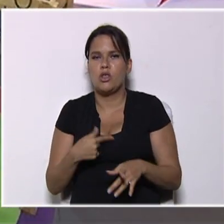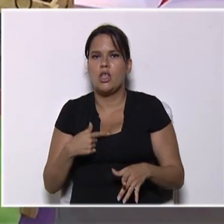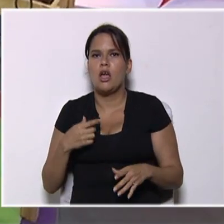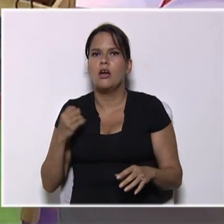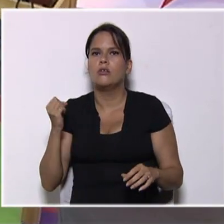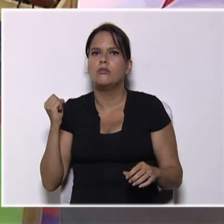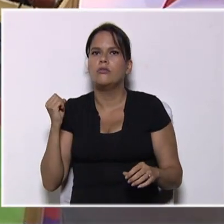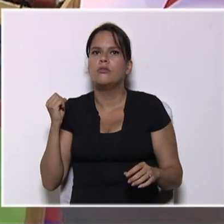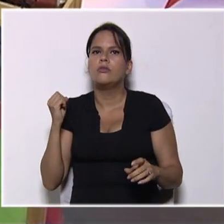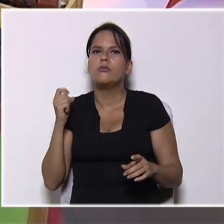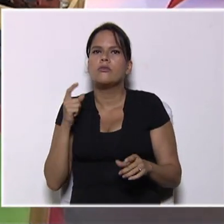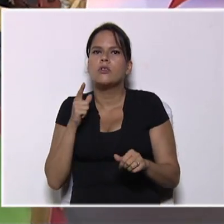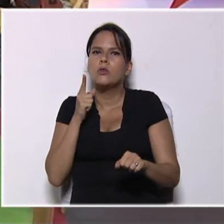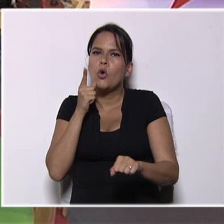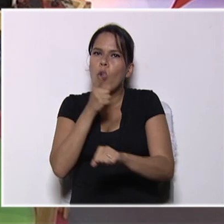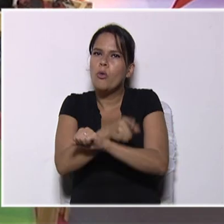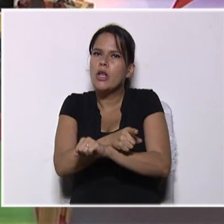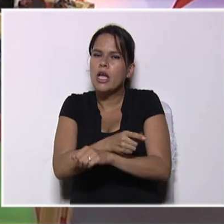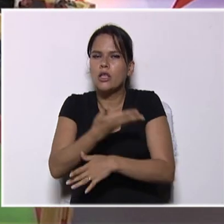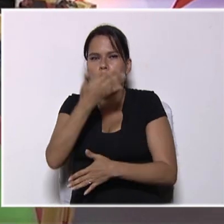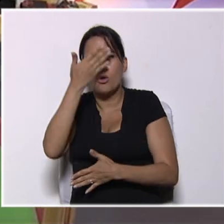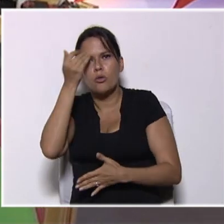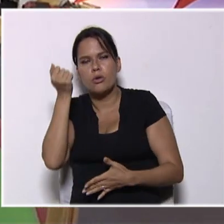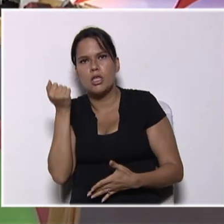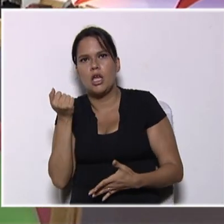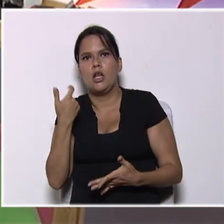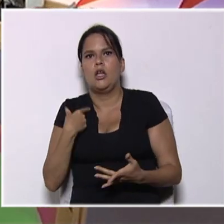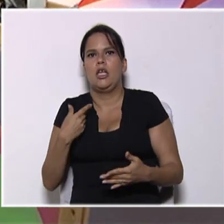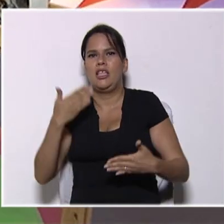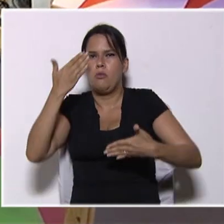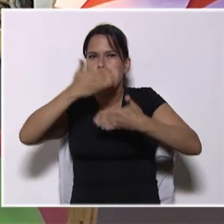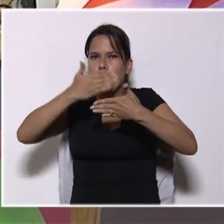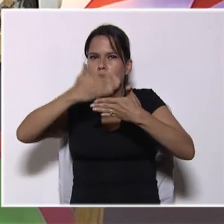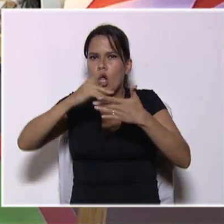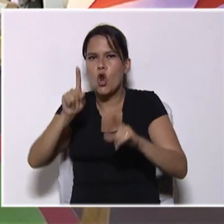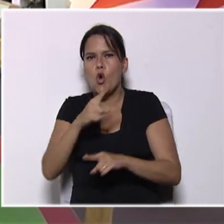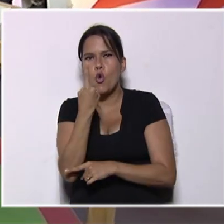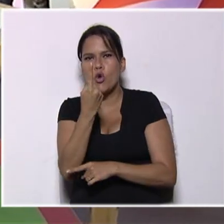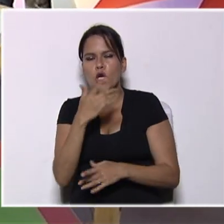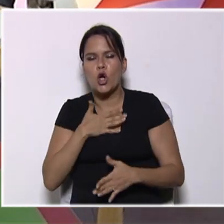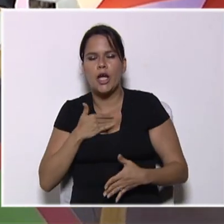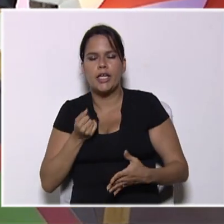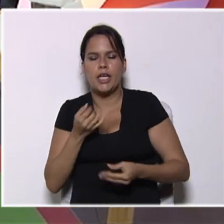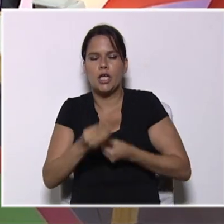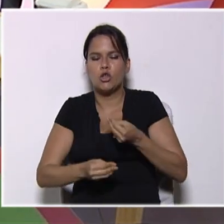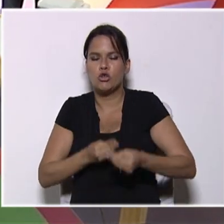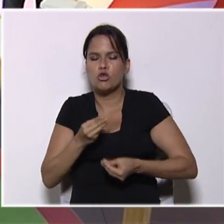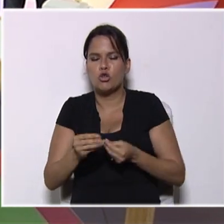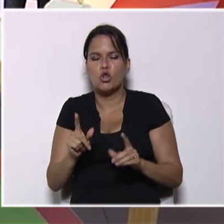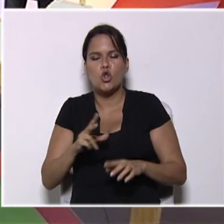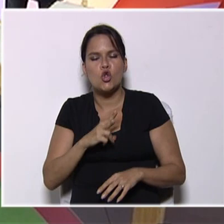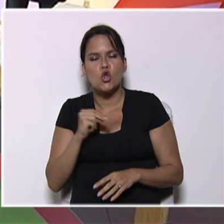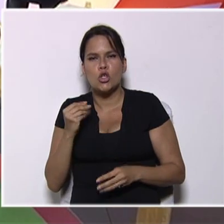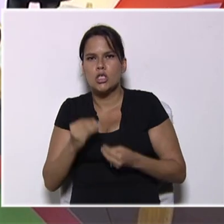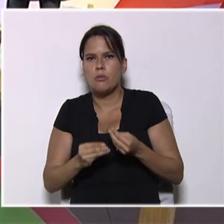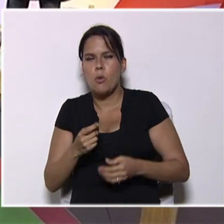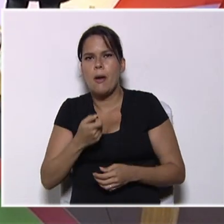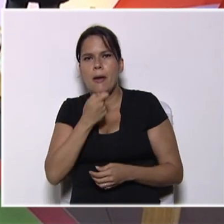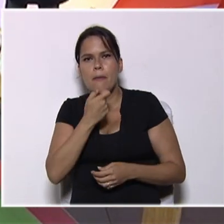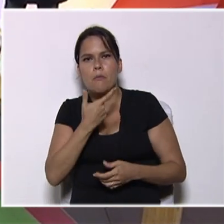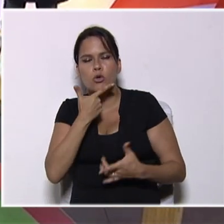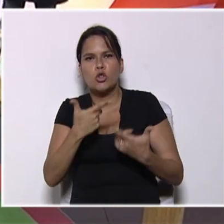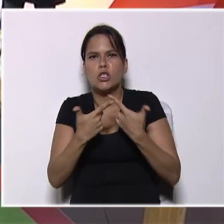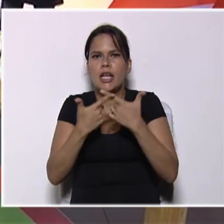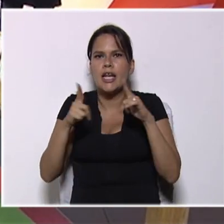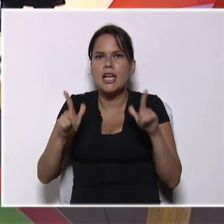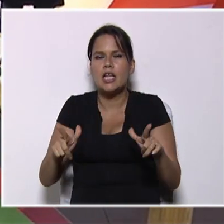esta presión y este bloqueo que buscan de hacer, solo intentan que nosotros dejemos de ser lo más hermoso que es ser venezolanos, ser